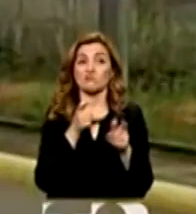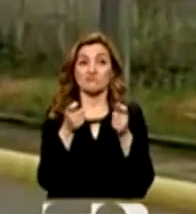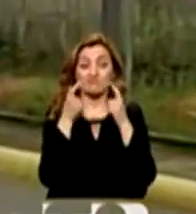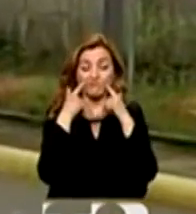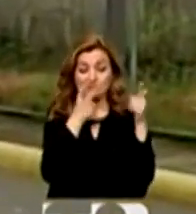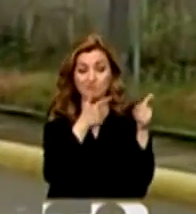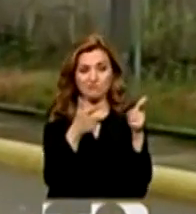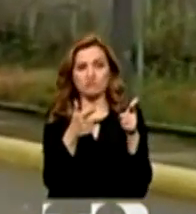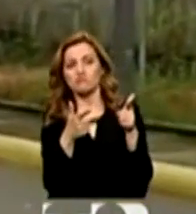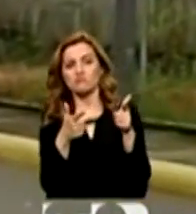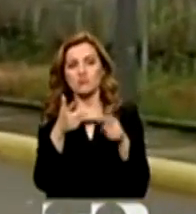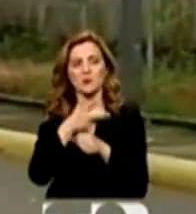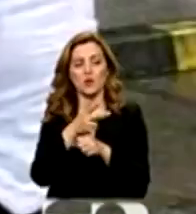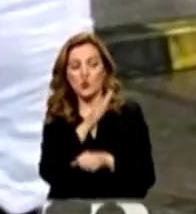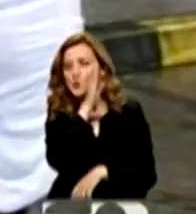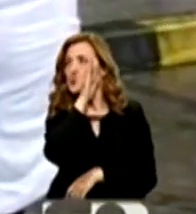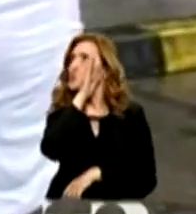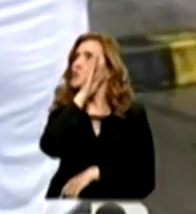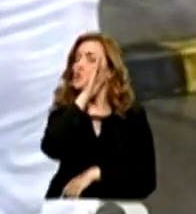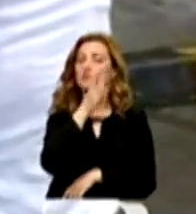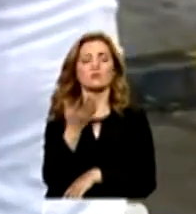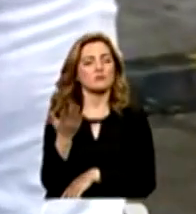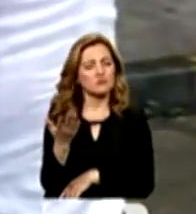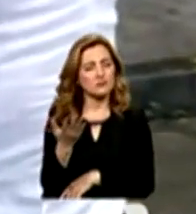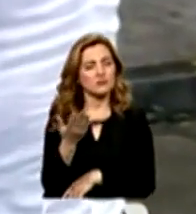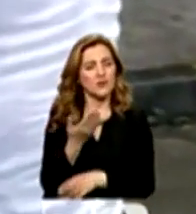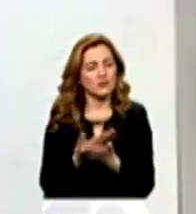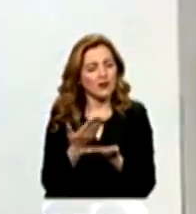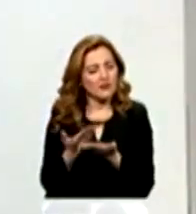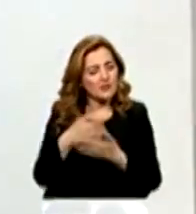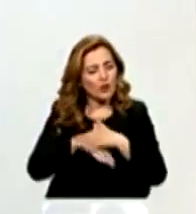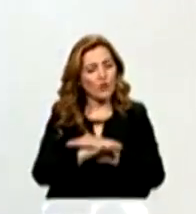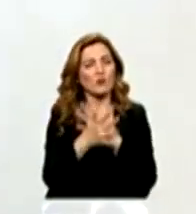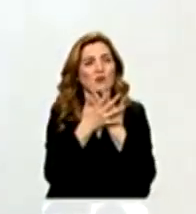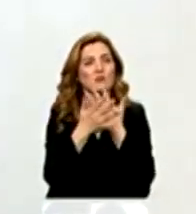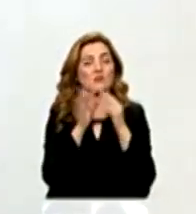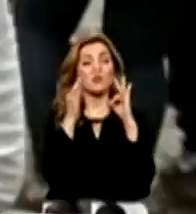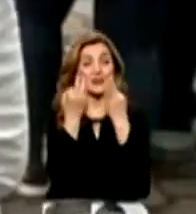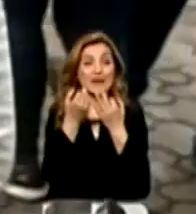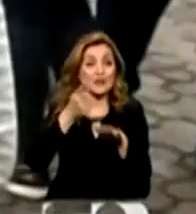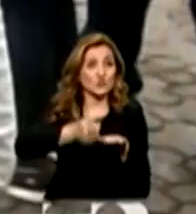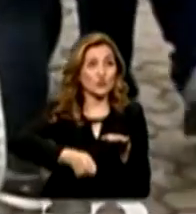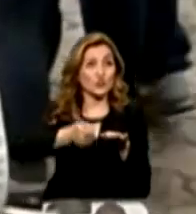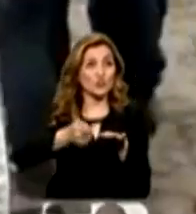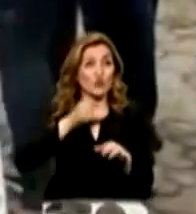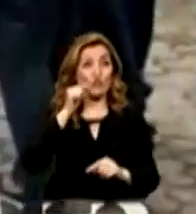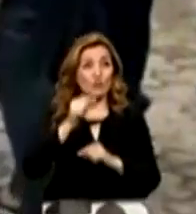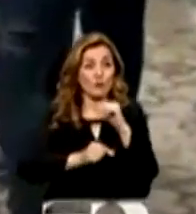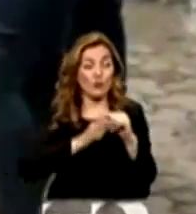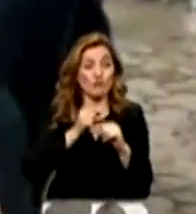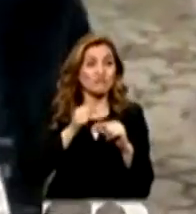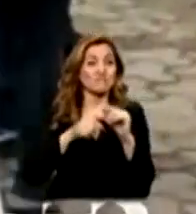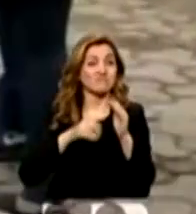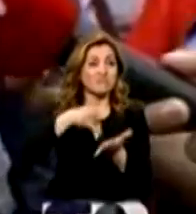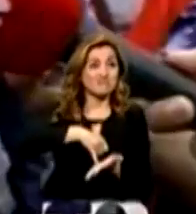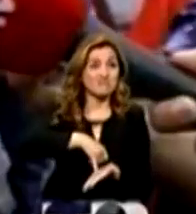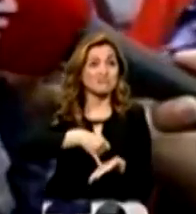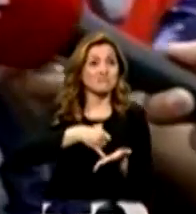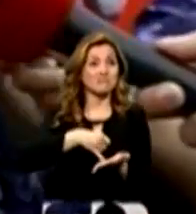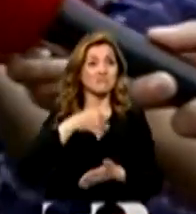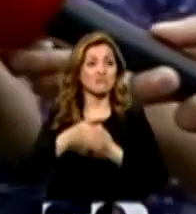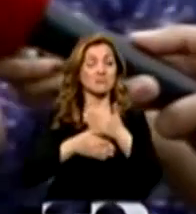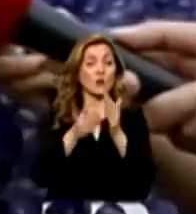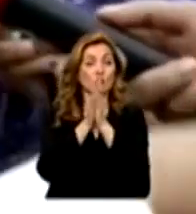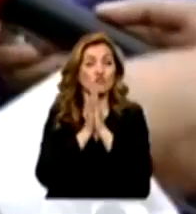del circuito cerrado. Los familiares de los detenidos y su defensa, sin embargo, creen que la cuerda se va rompiendo por el lado más débil. En la audiencia